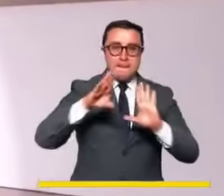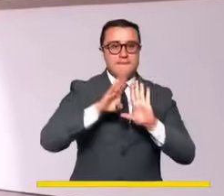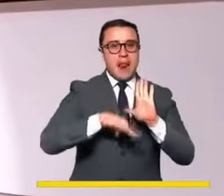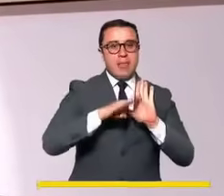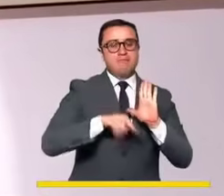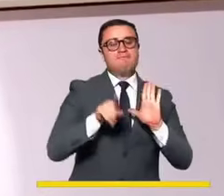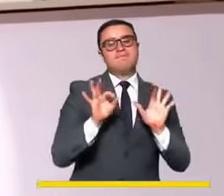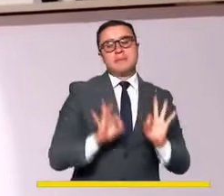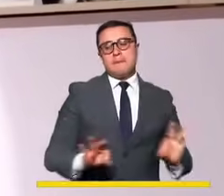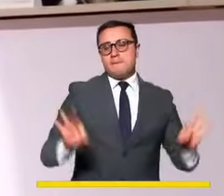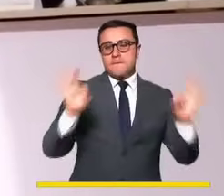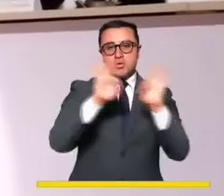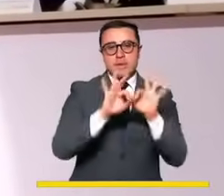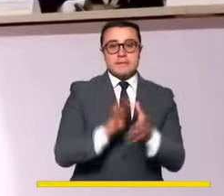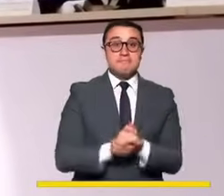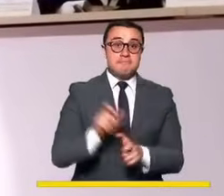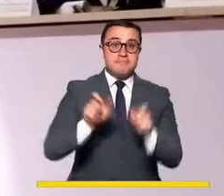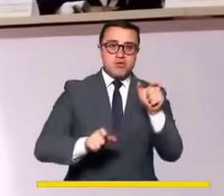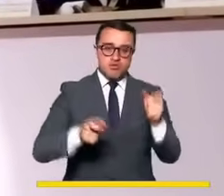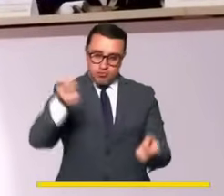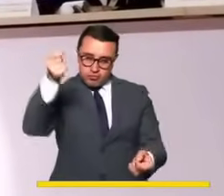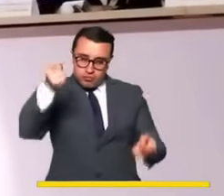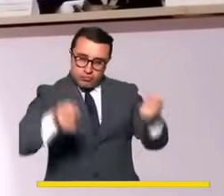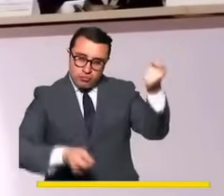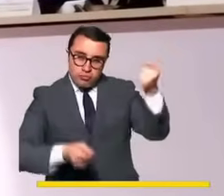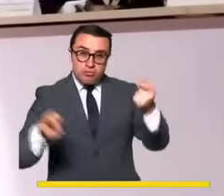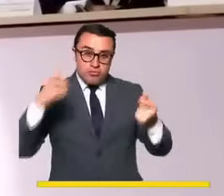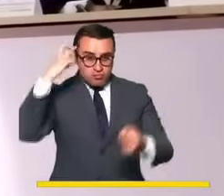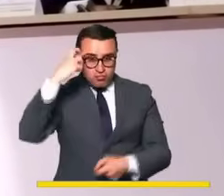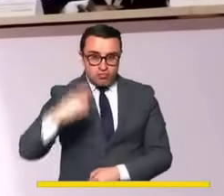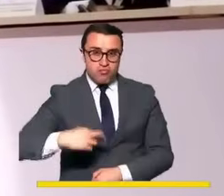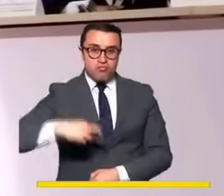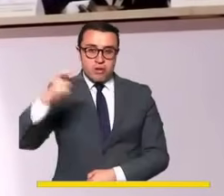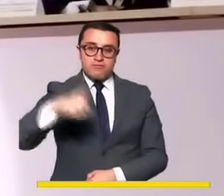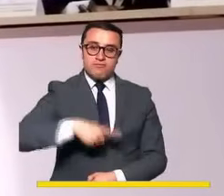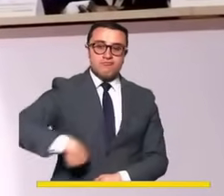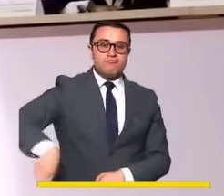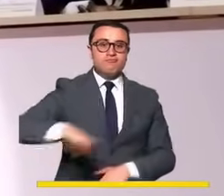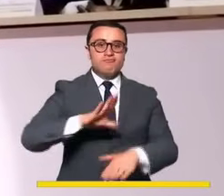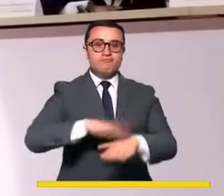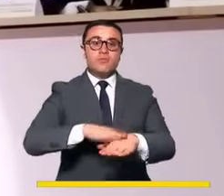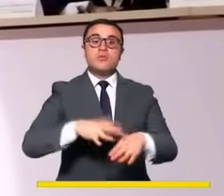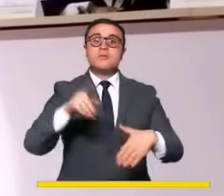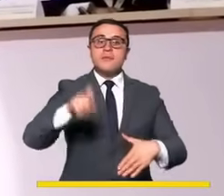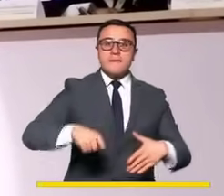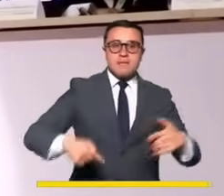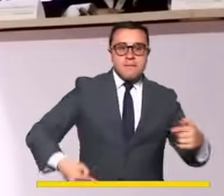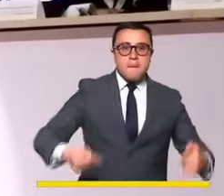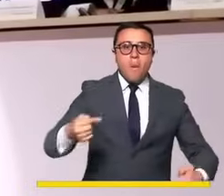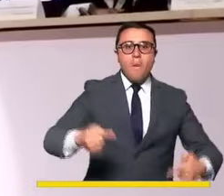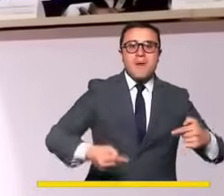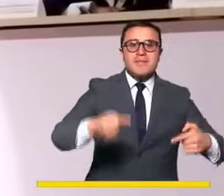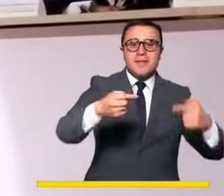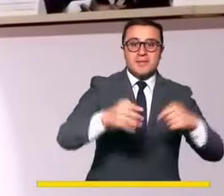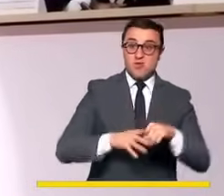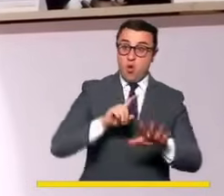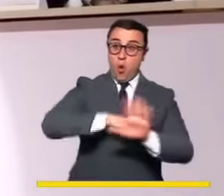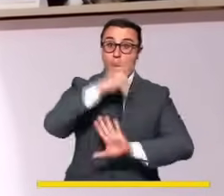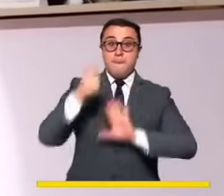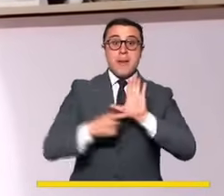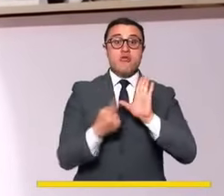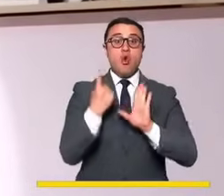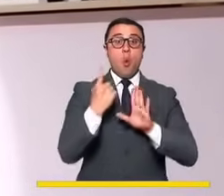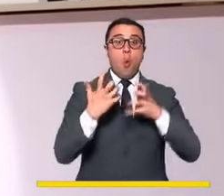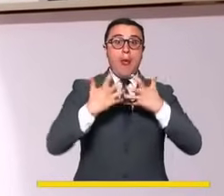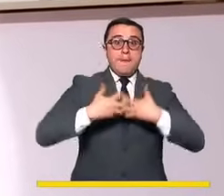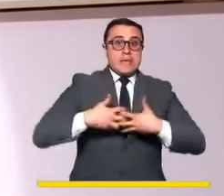tiene que ver, los economistas dicen eso, con competencia, no con monopolio. Y en eso el gobierno tiene